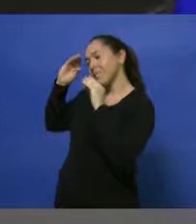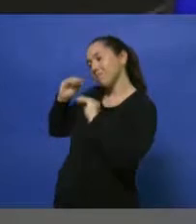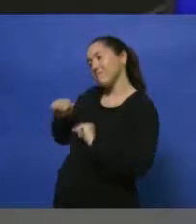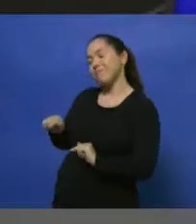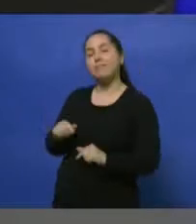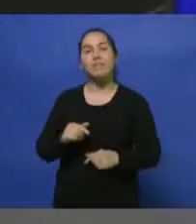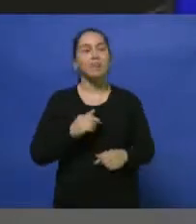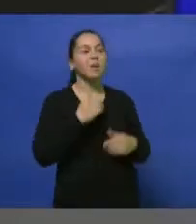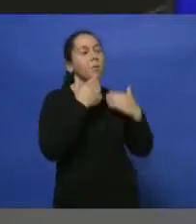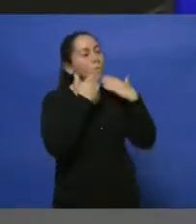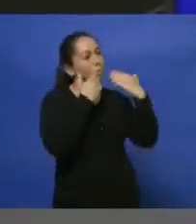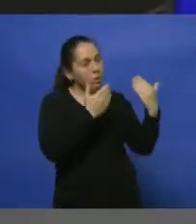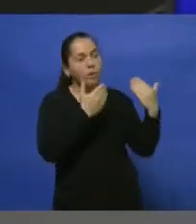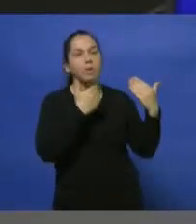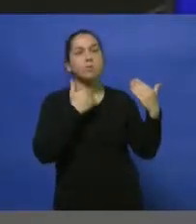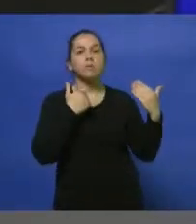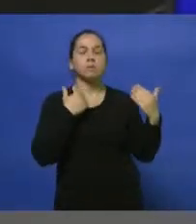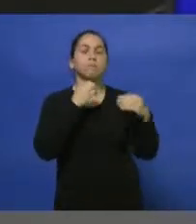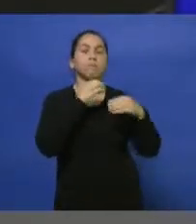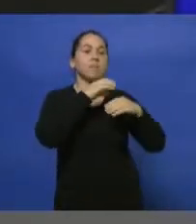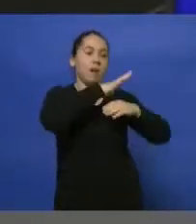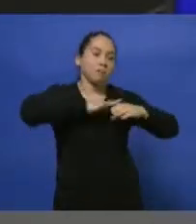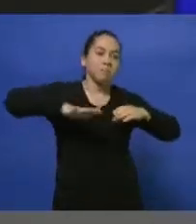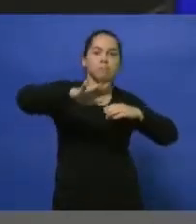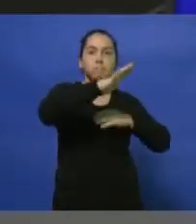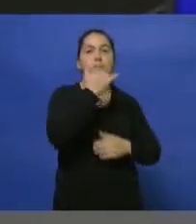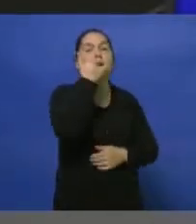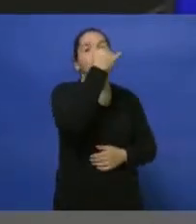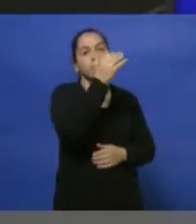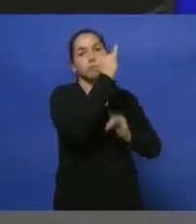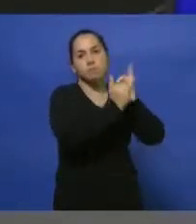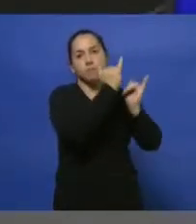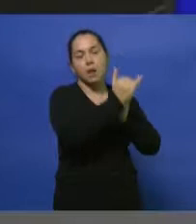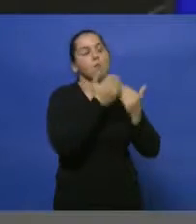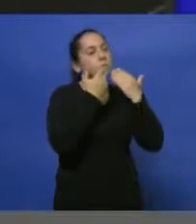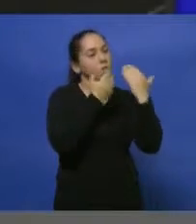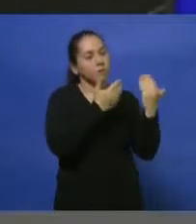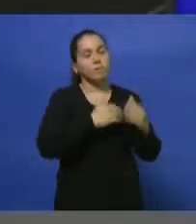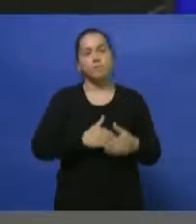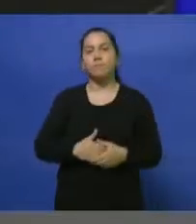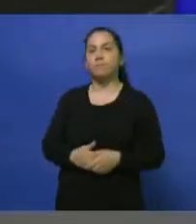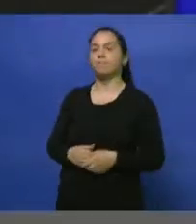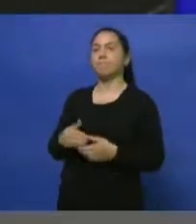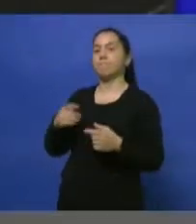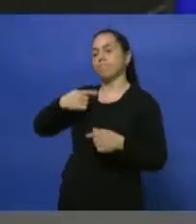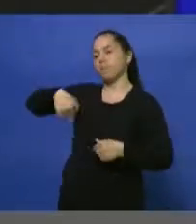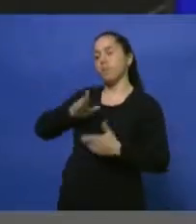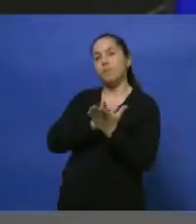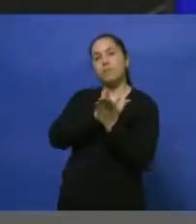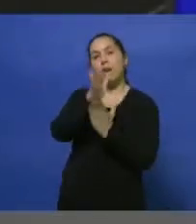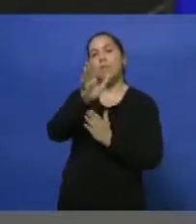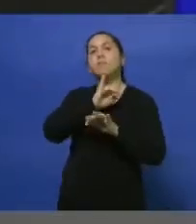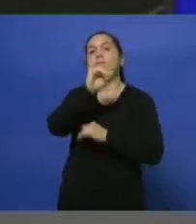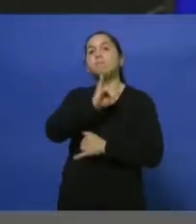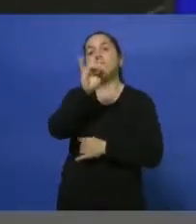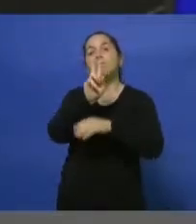gracias a ustedes por permitirme llegar a toda la región y muchas gracias por llamar. Un gusto como siempre. Bien, nosotros avanzamos para contarte lo que ha